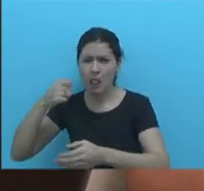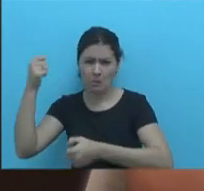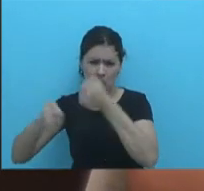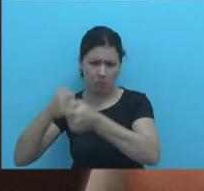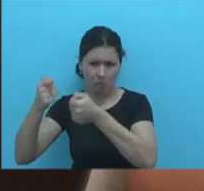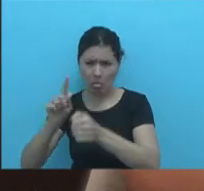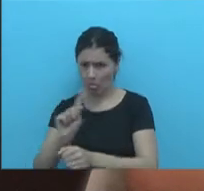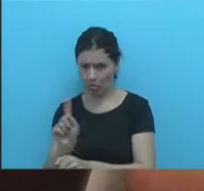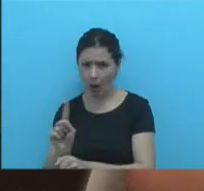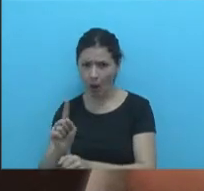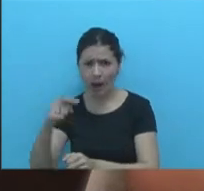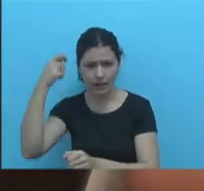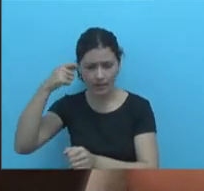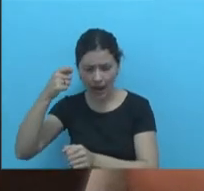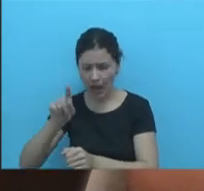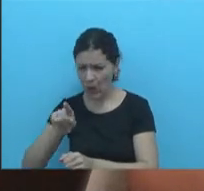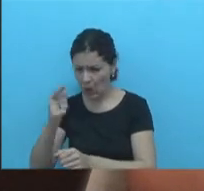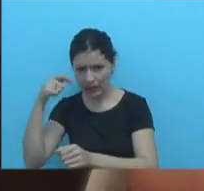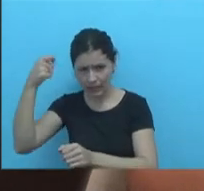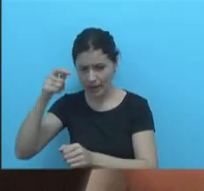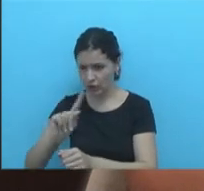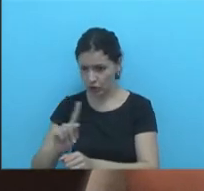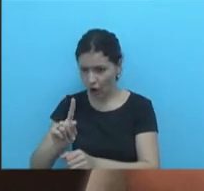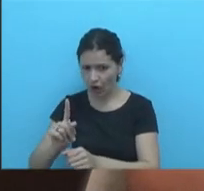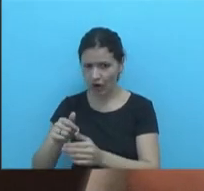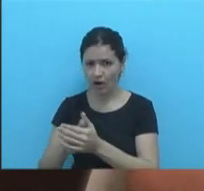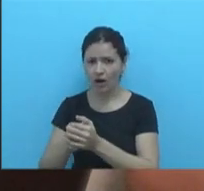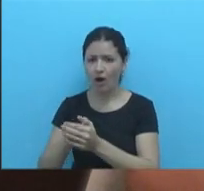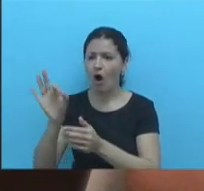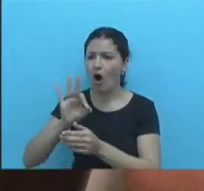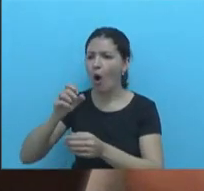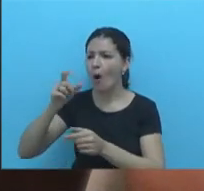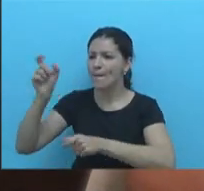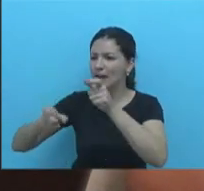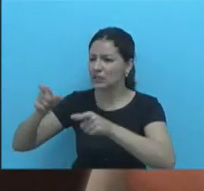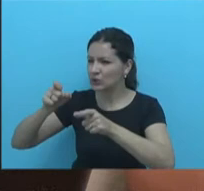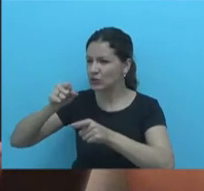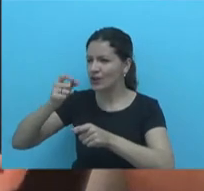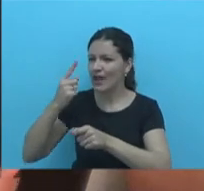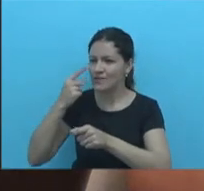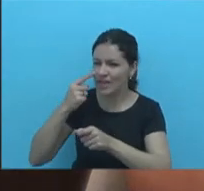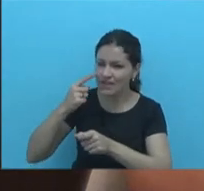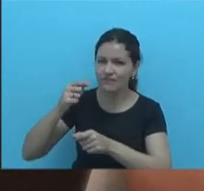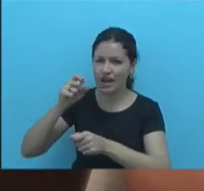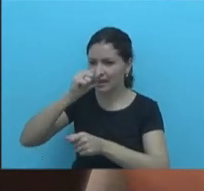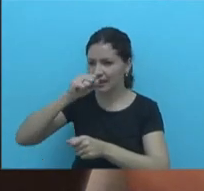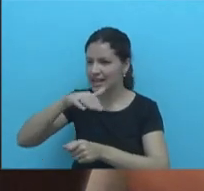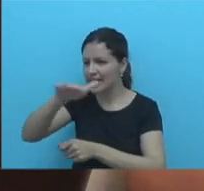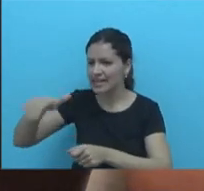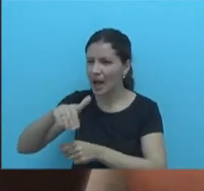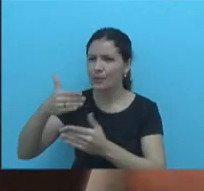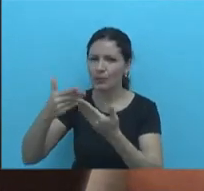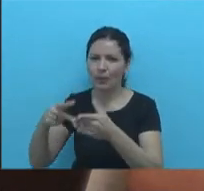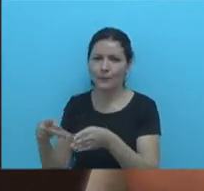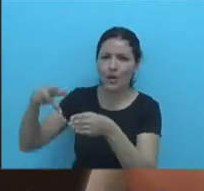animales, y teóricamente los del campo no son de usarlo para cosas pesadas, ellos más lo usan es para